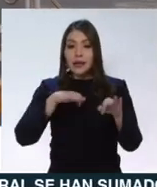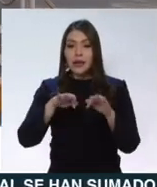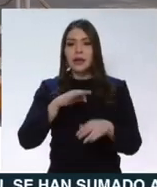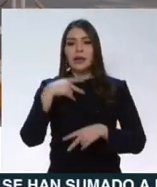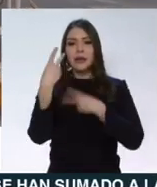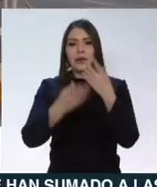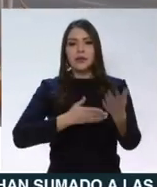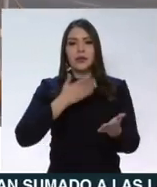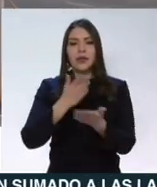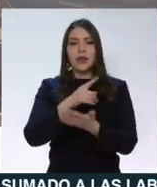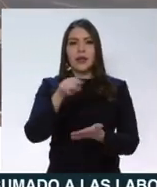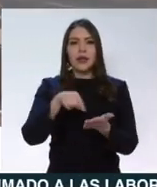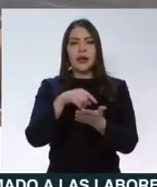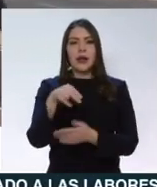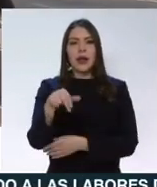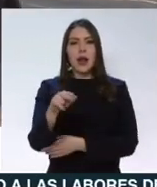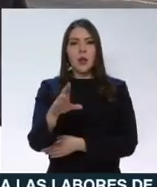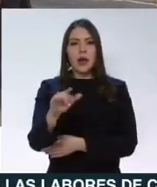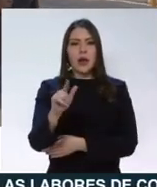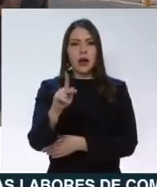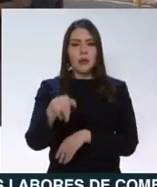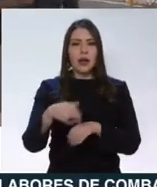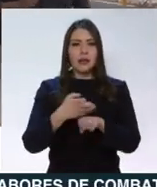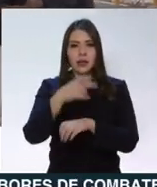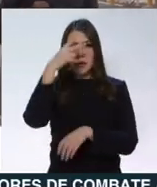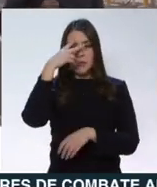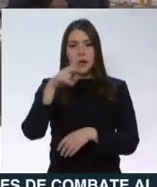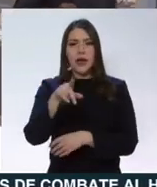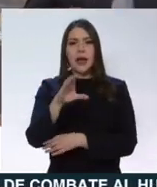número 1A en Naucalpan de Juárez, en el Estado de